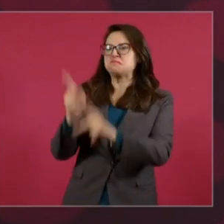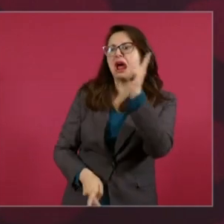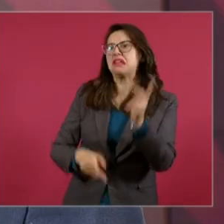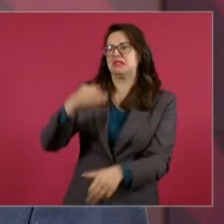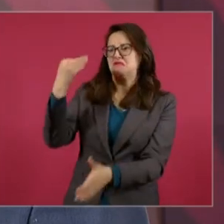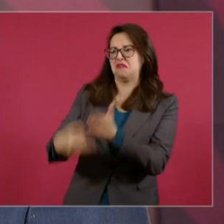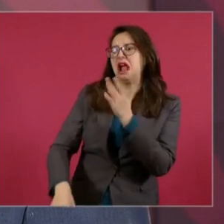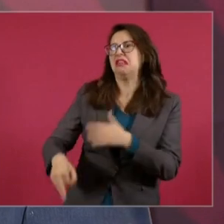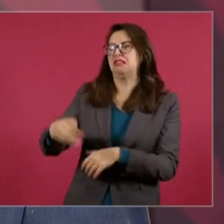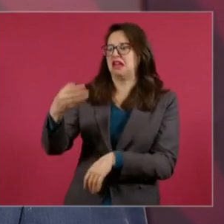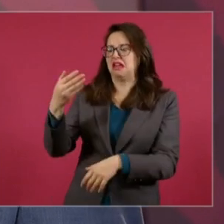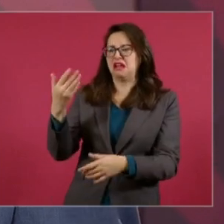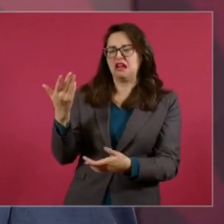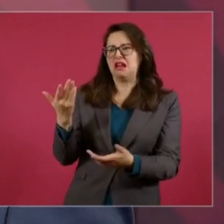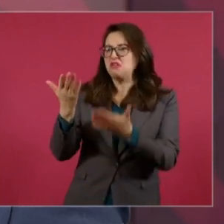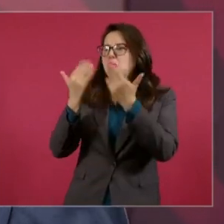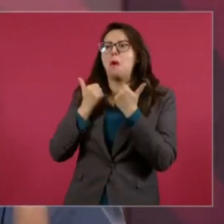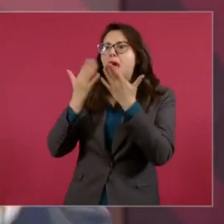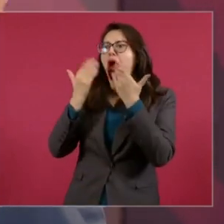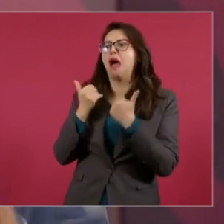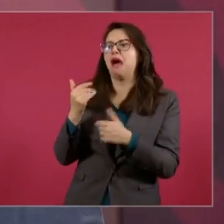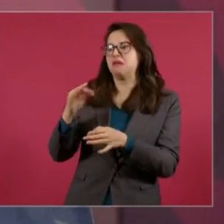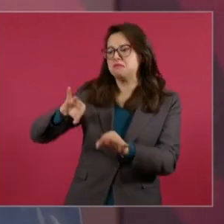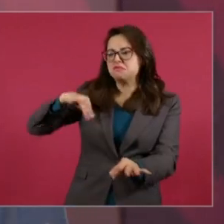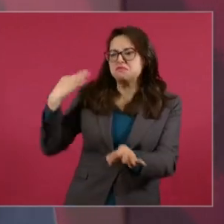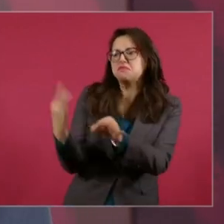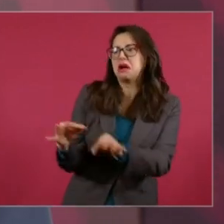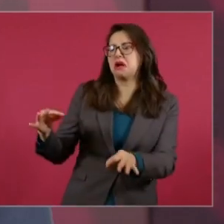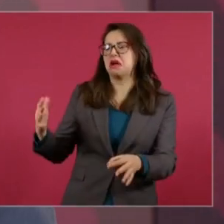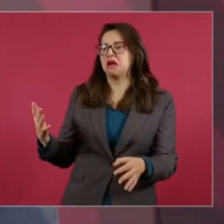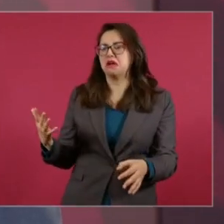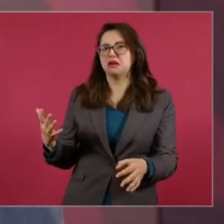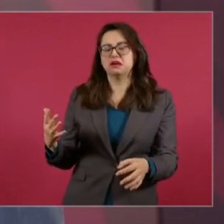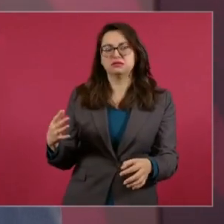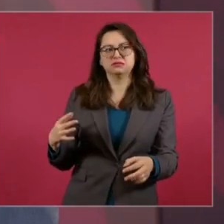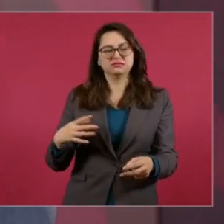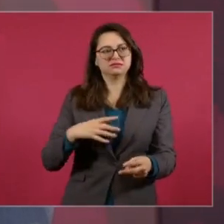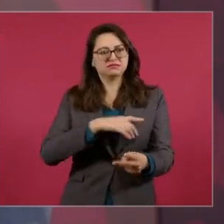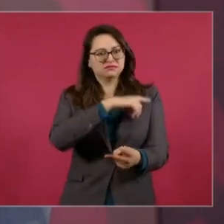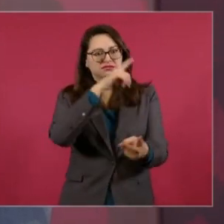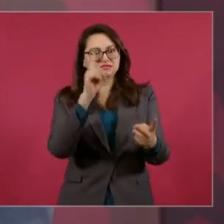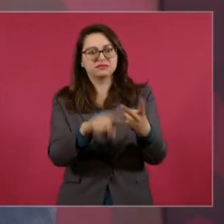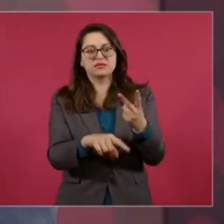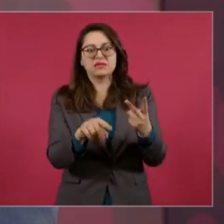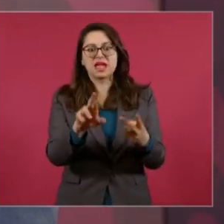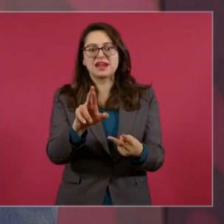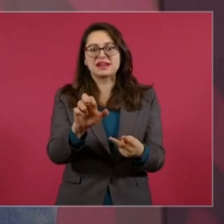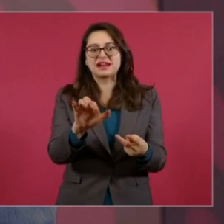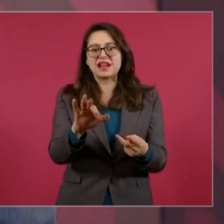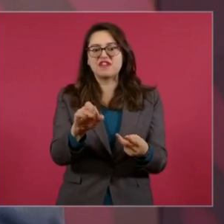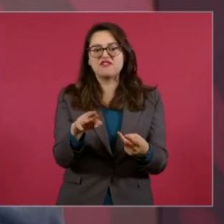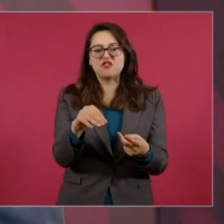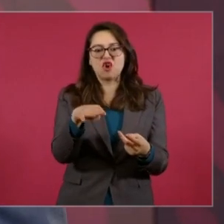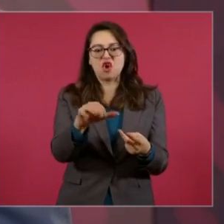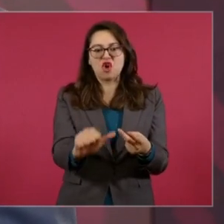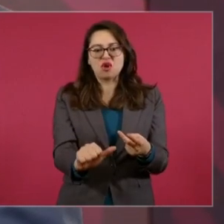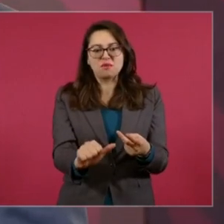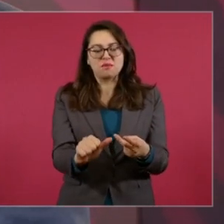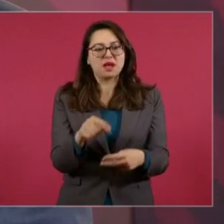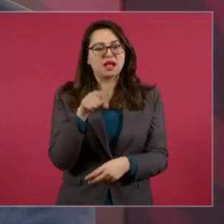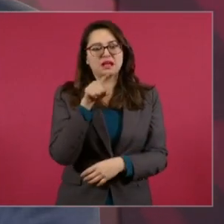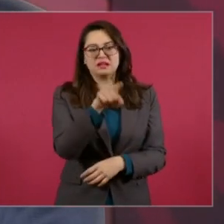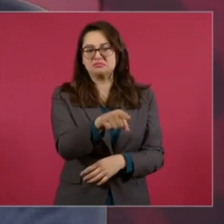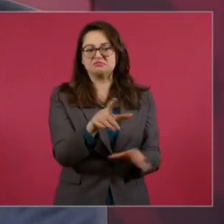Reforma, que es el boletín del conservadurismo, está convertido